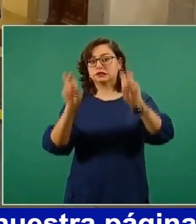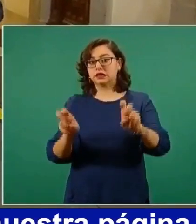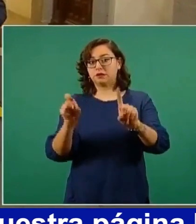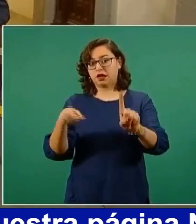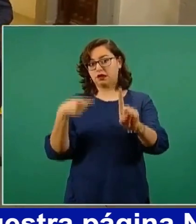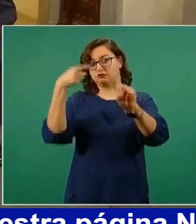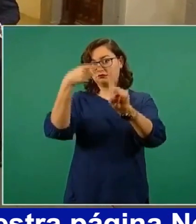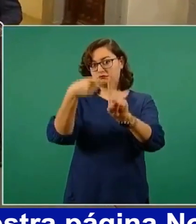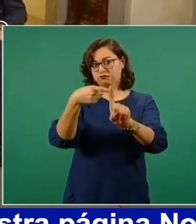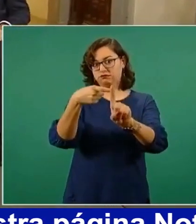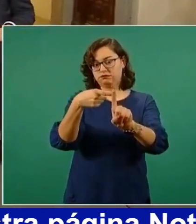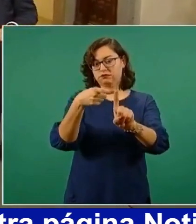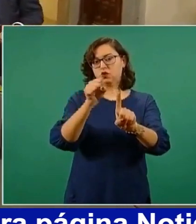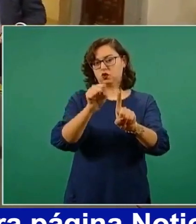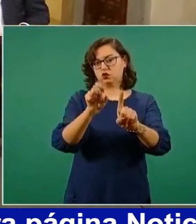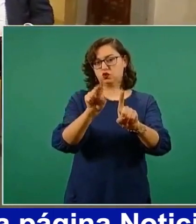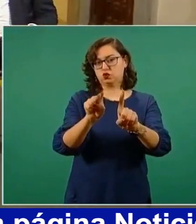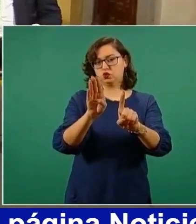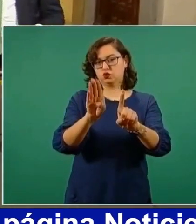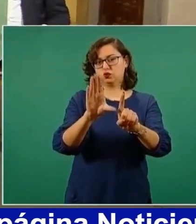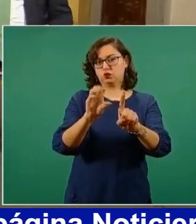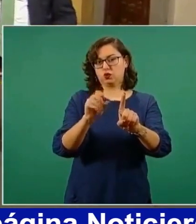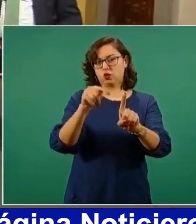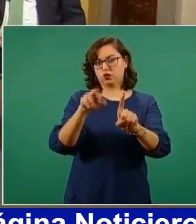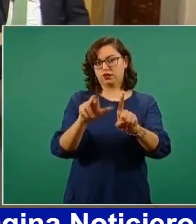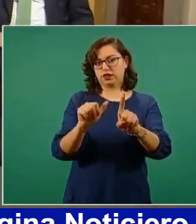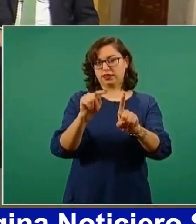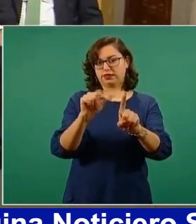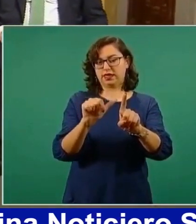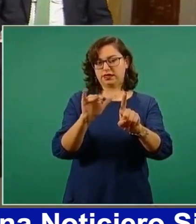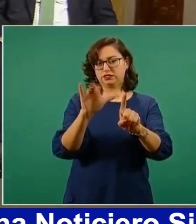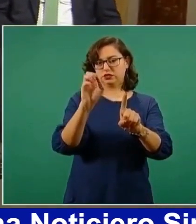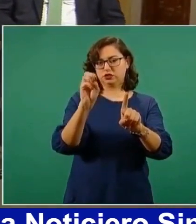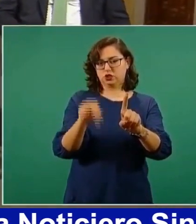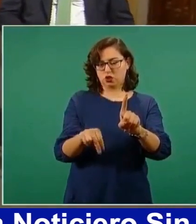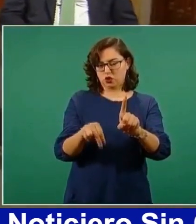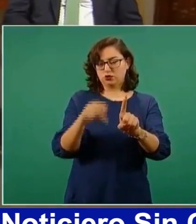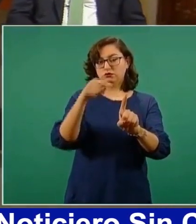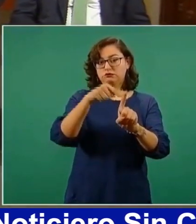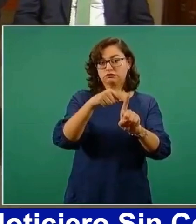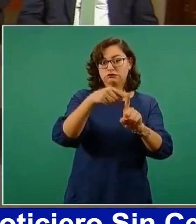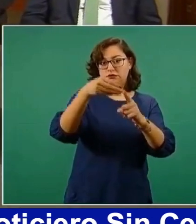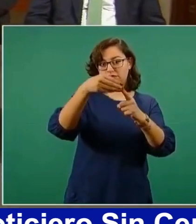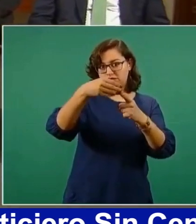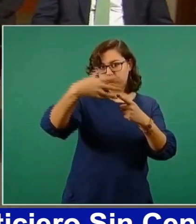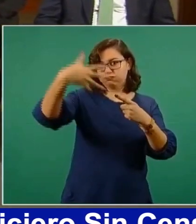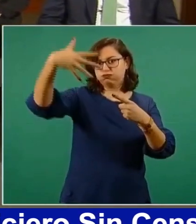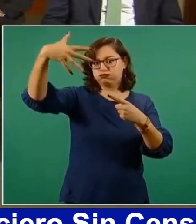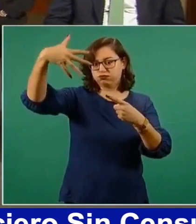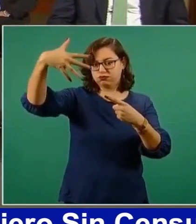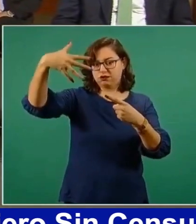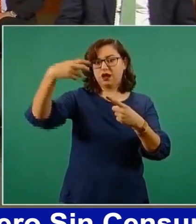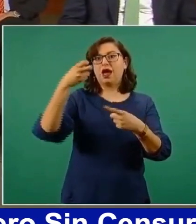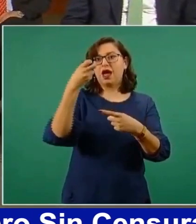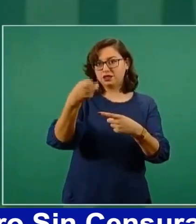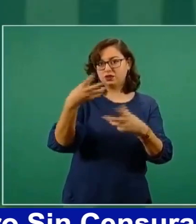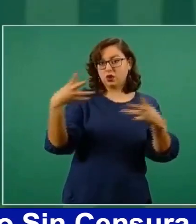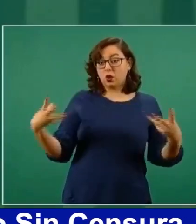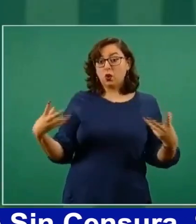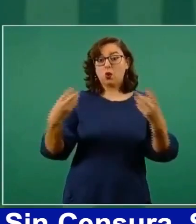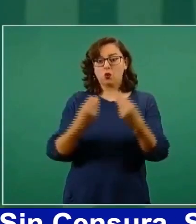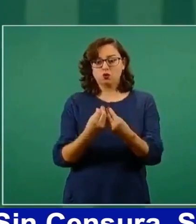procurador fiscal, Carlos Martínez del Infonavit. Todas estas instituciones, porque la subcontratación tiene